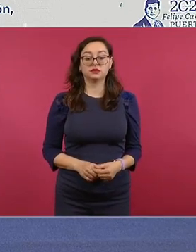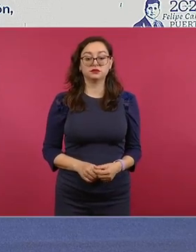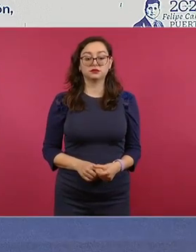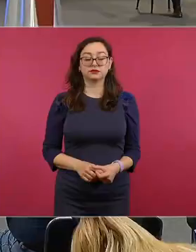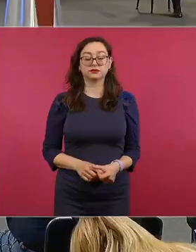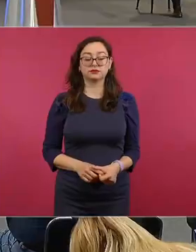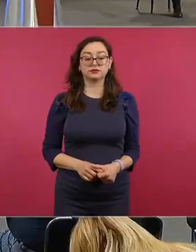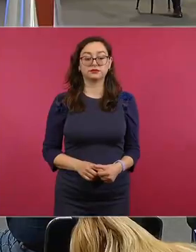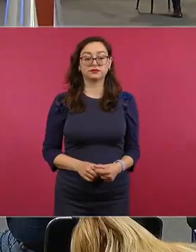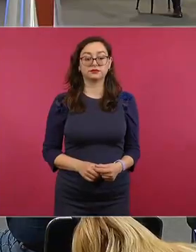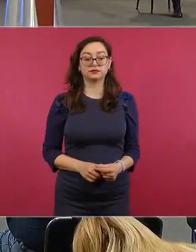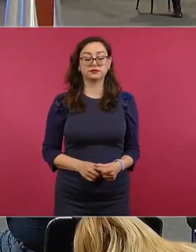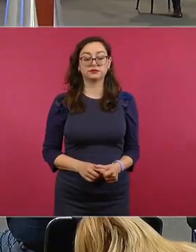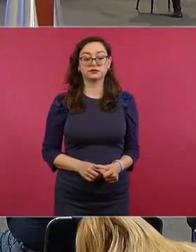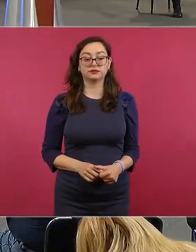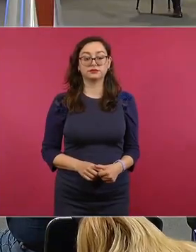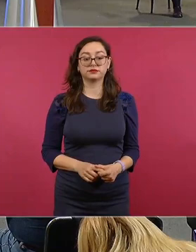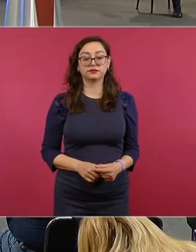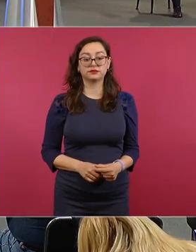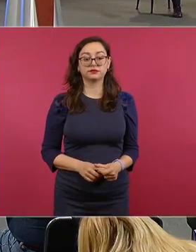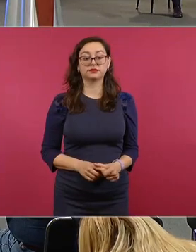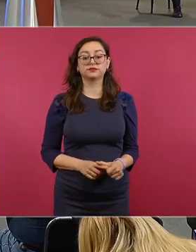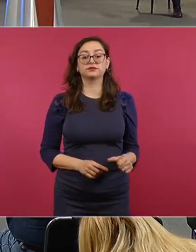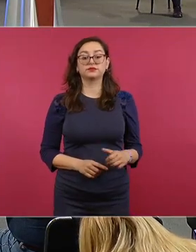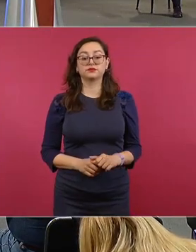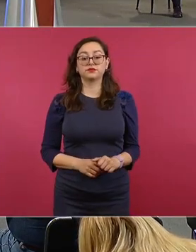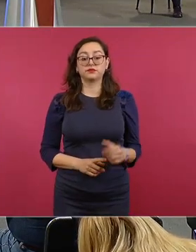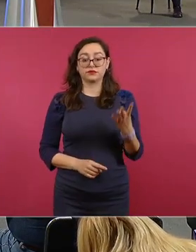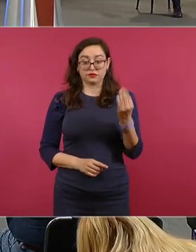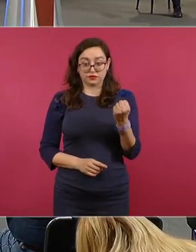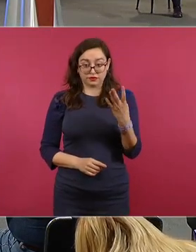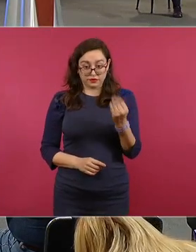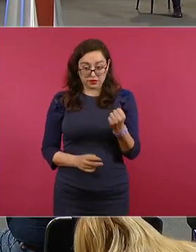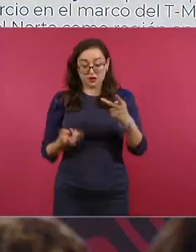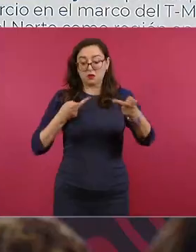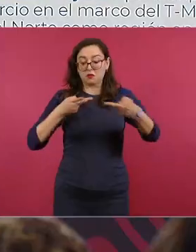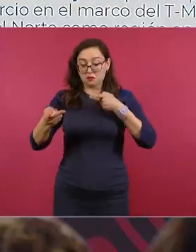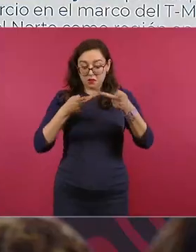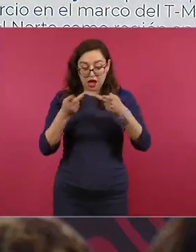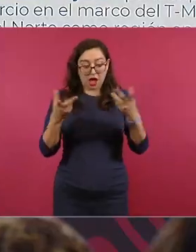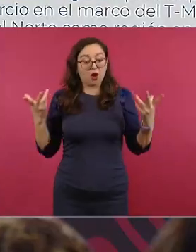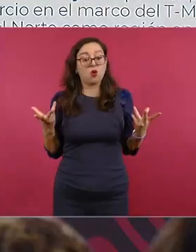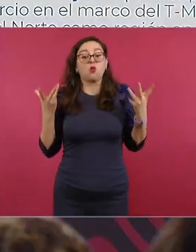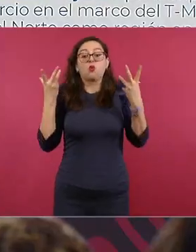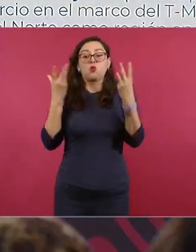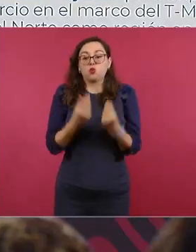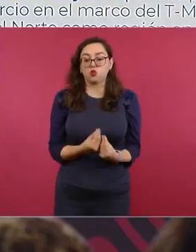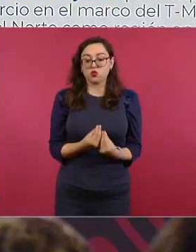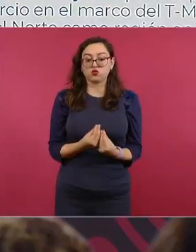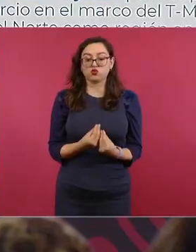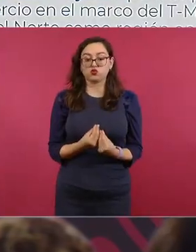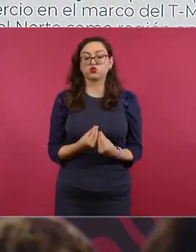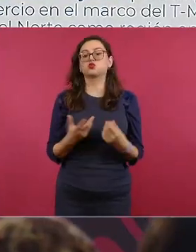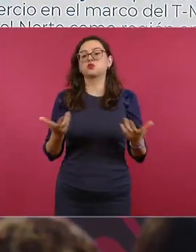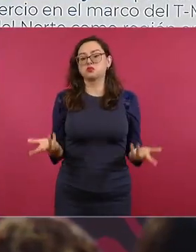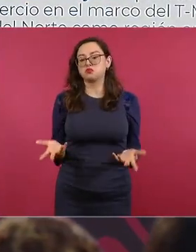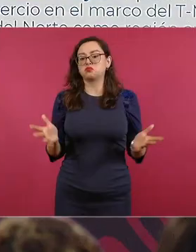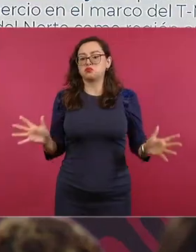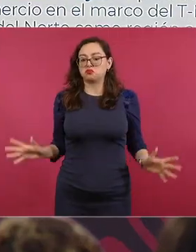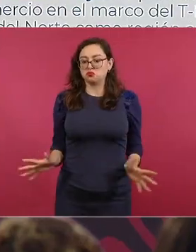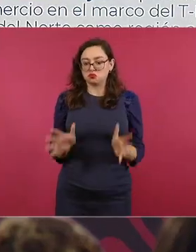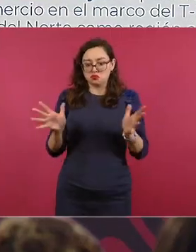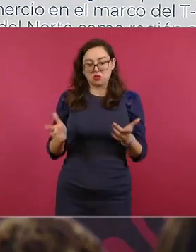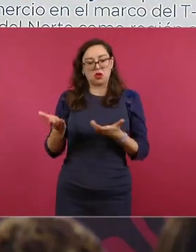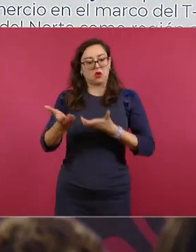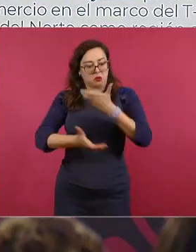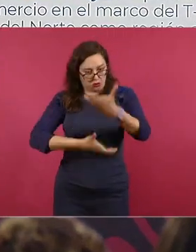Esto, elaborar un plan de desarrollo conjunto para impulsar la industrialización y el comercio.